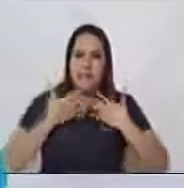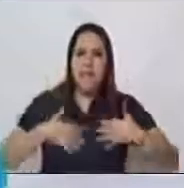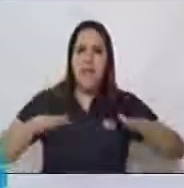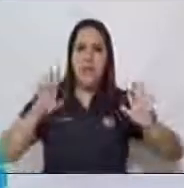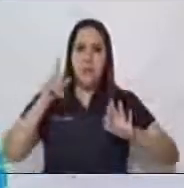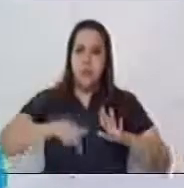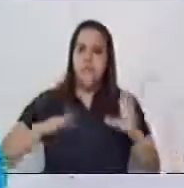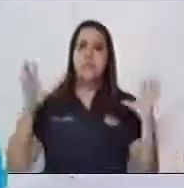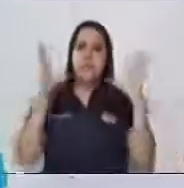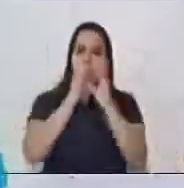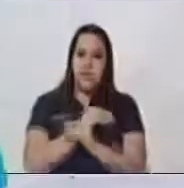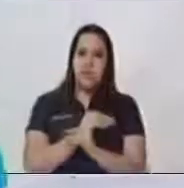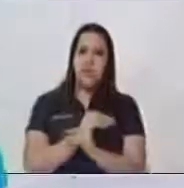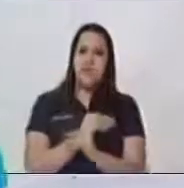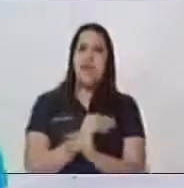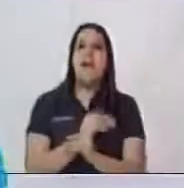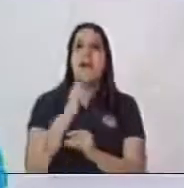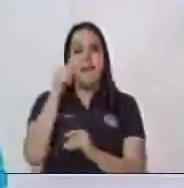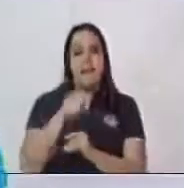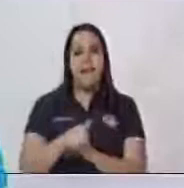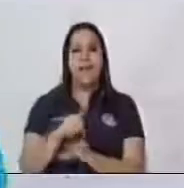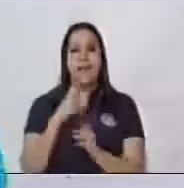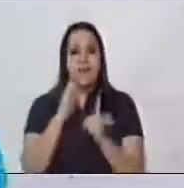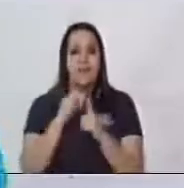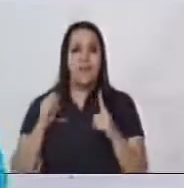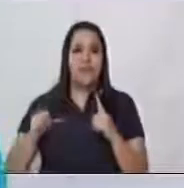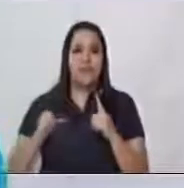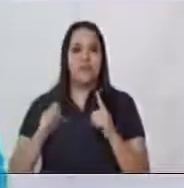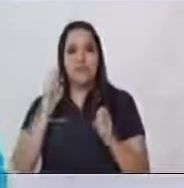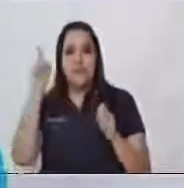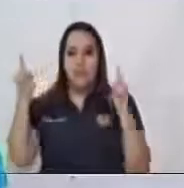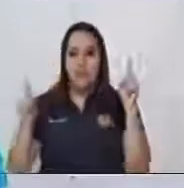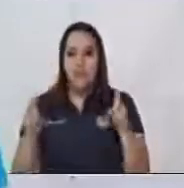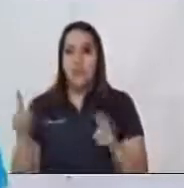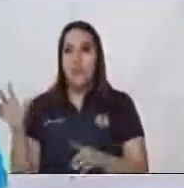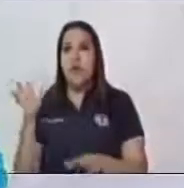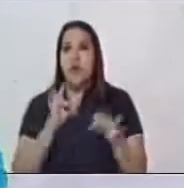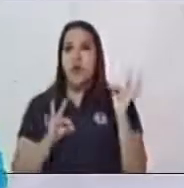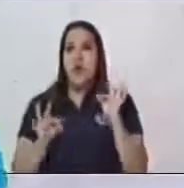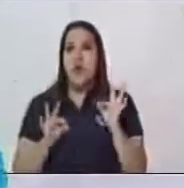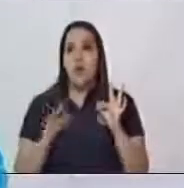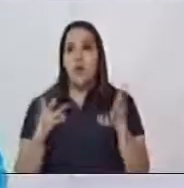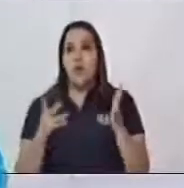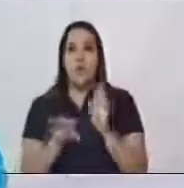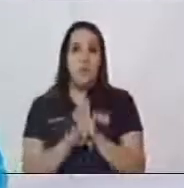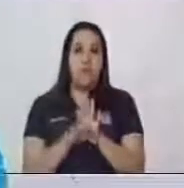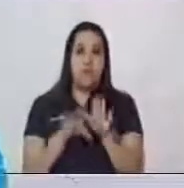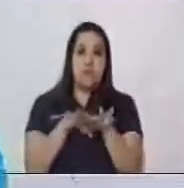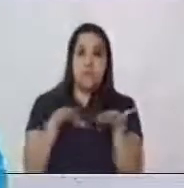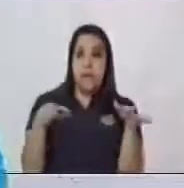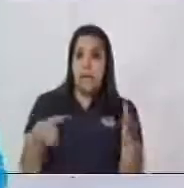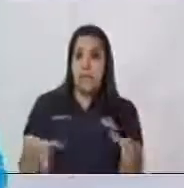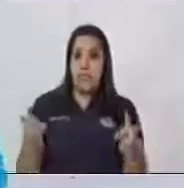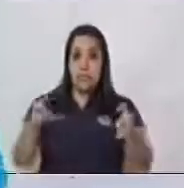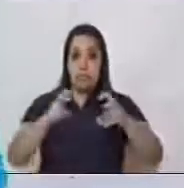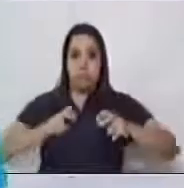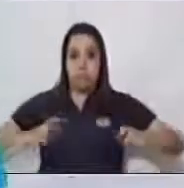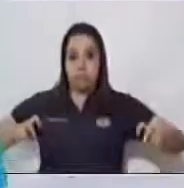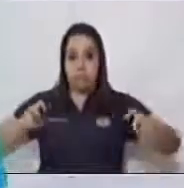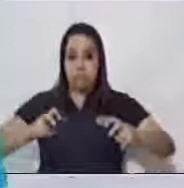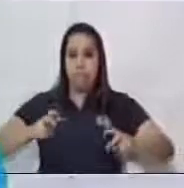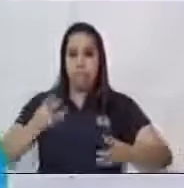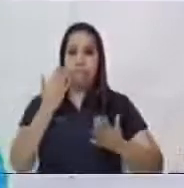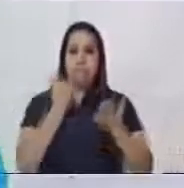de expresión de oración interrogativa. O cuando estás en la mesa del comedor compartiendo con tu